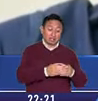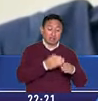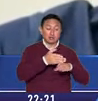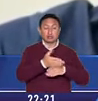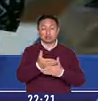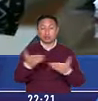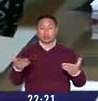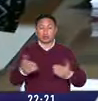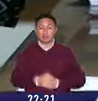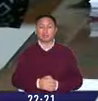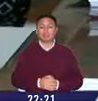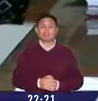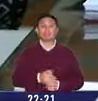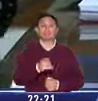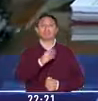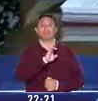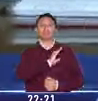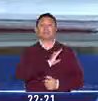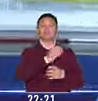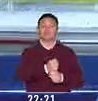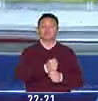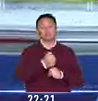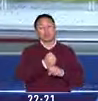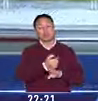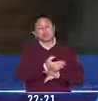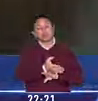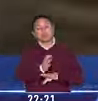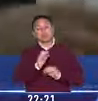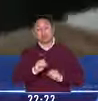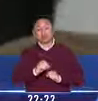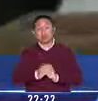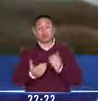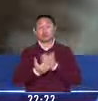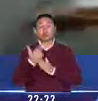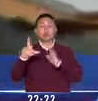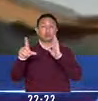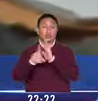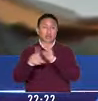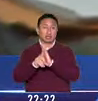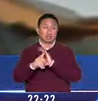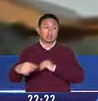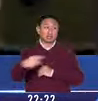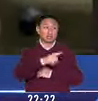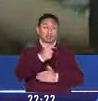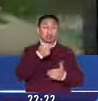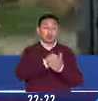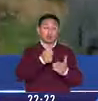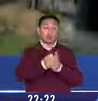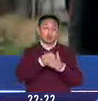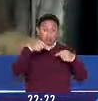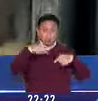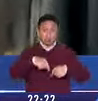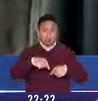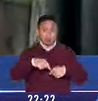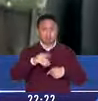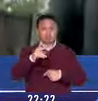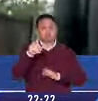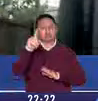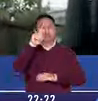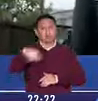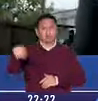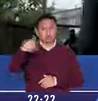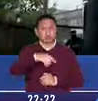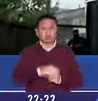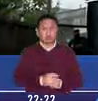bienes, obviamente. Expertos en seguridad sugieren trabajar en leyes que establezcan restricciones para el acceso a estos dispositivos, ya que en